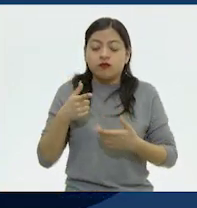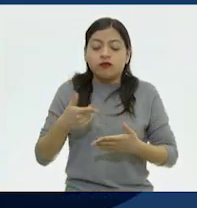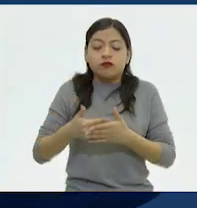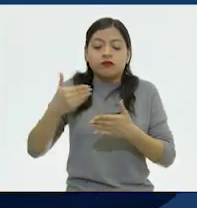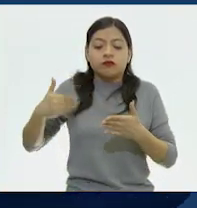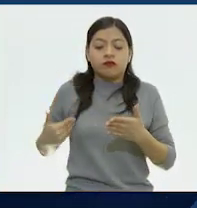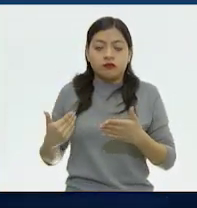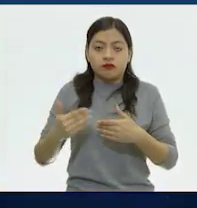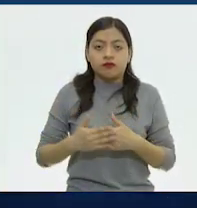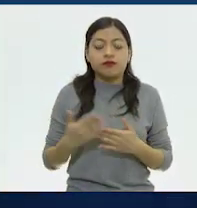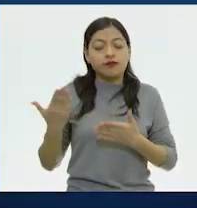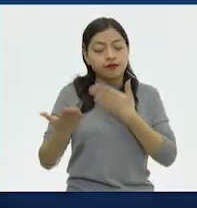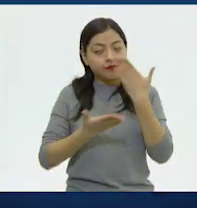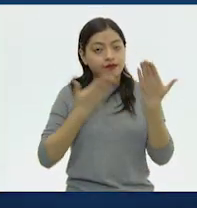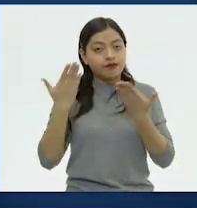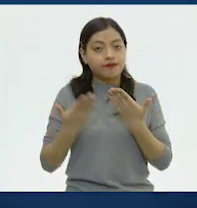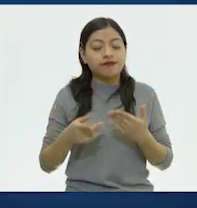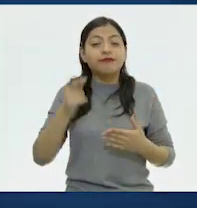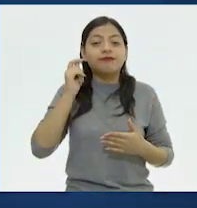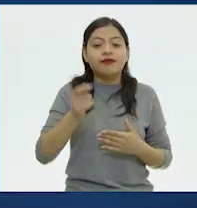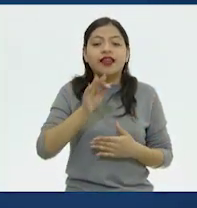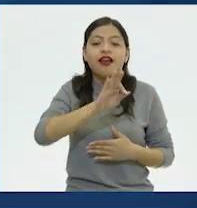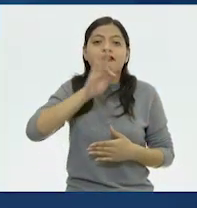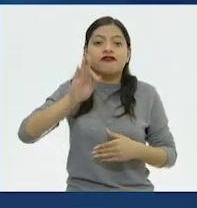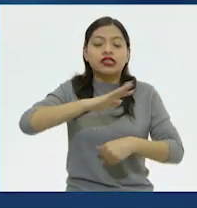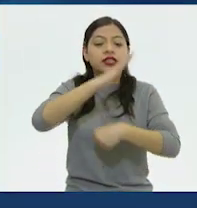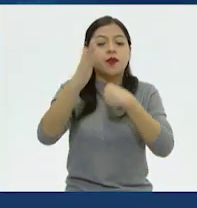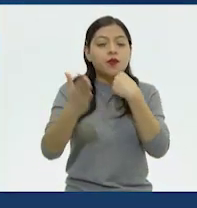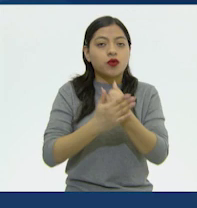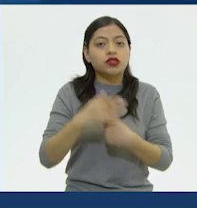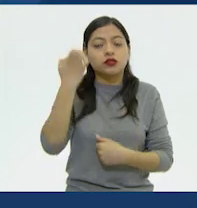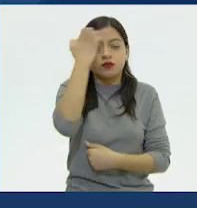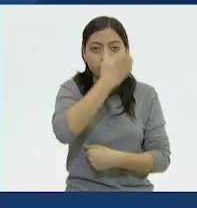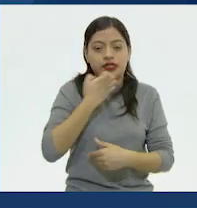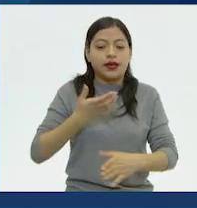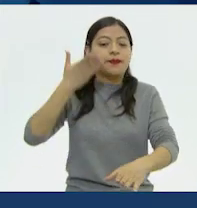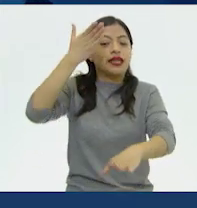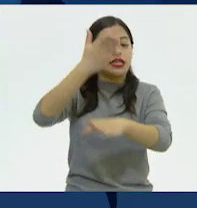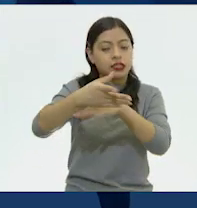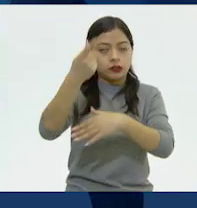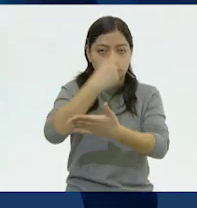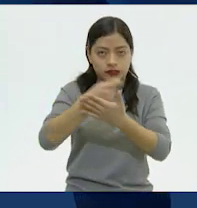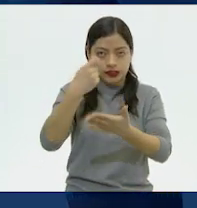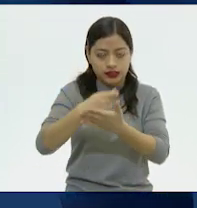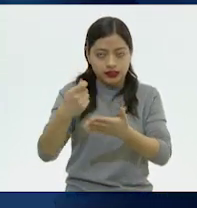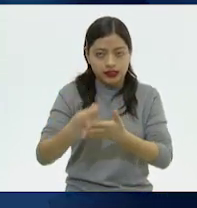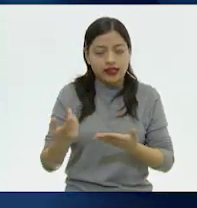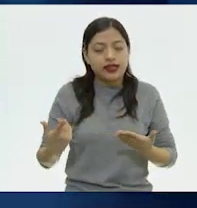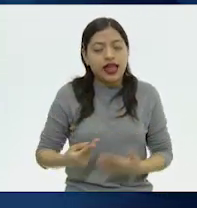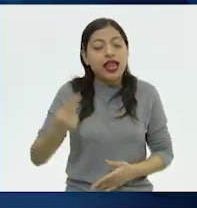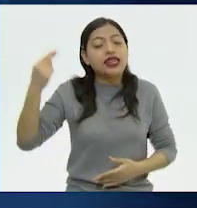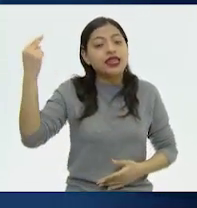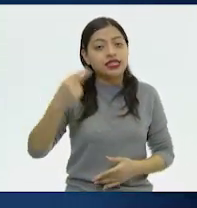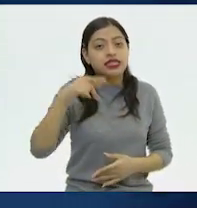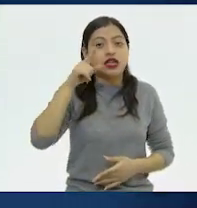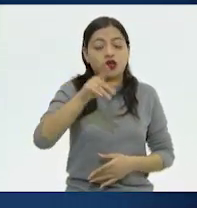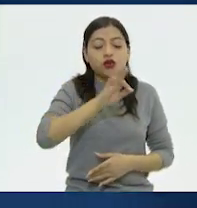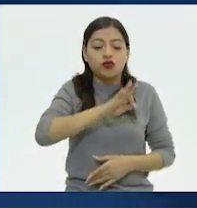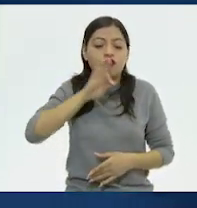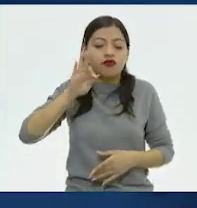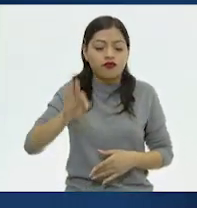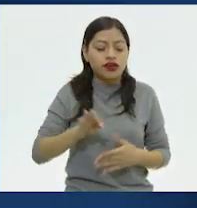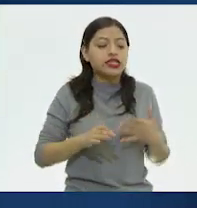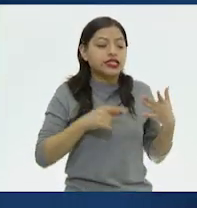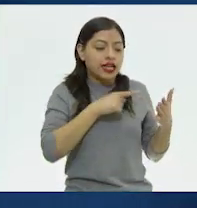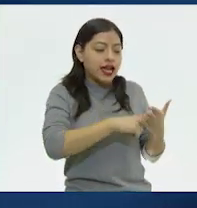asignatura y por lo general les van a dar una fecha de cuándo tienen que presentar este examen. Así que es necesario que registren la fecha y tener